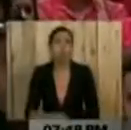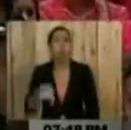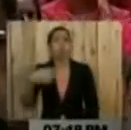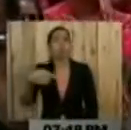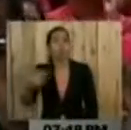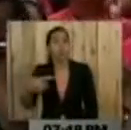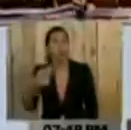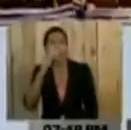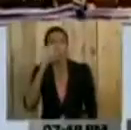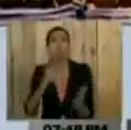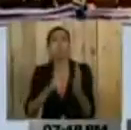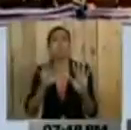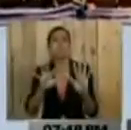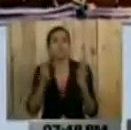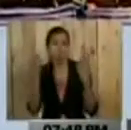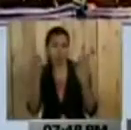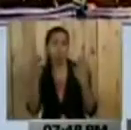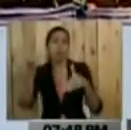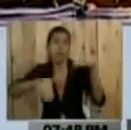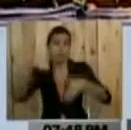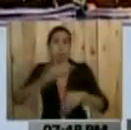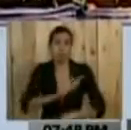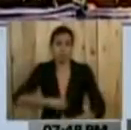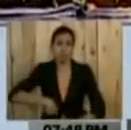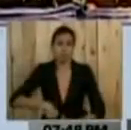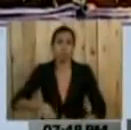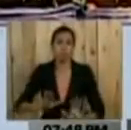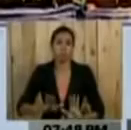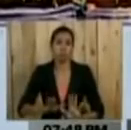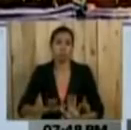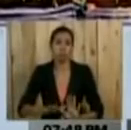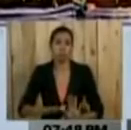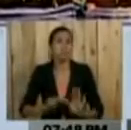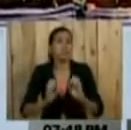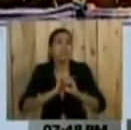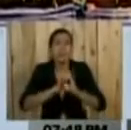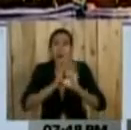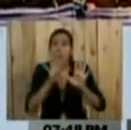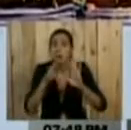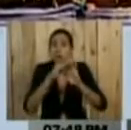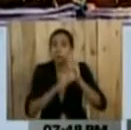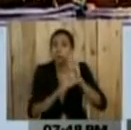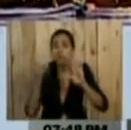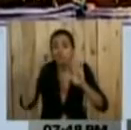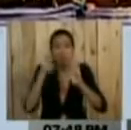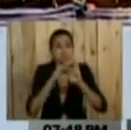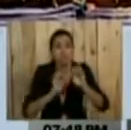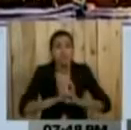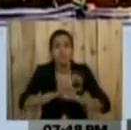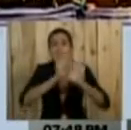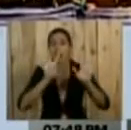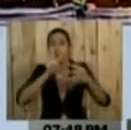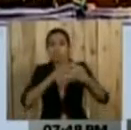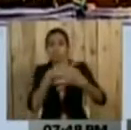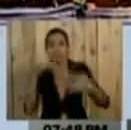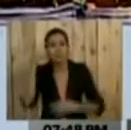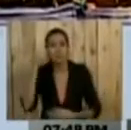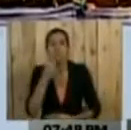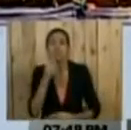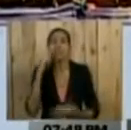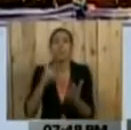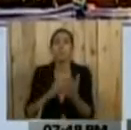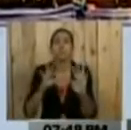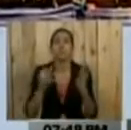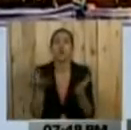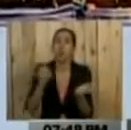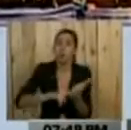Cuando venga en el 2018, aquí está clarito el cronograma electoral, 2018, elecciones,